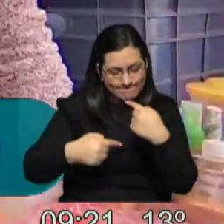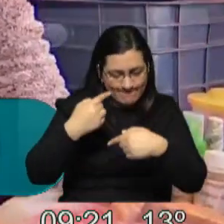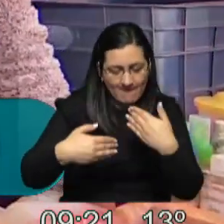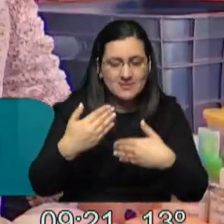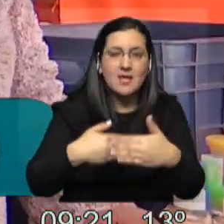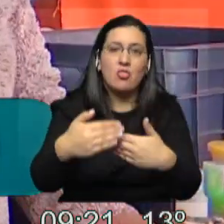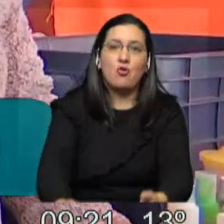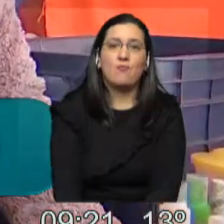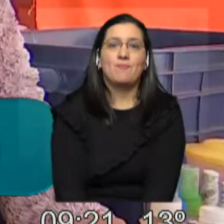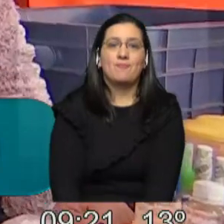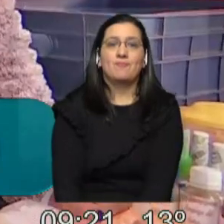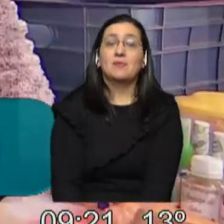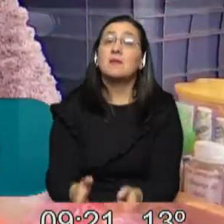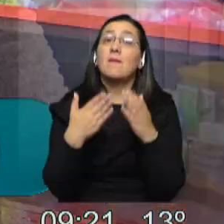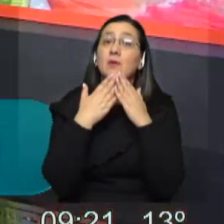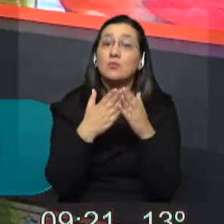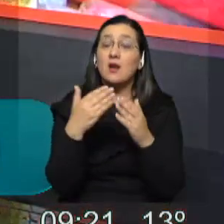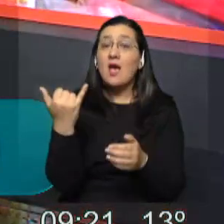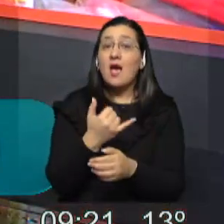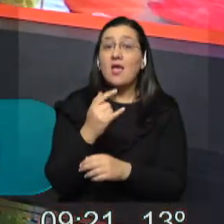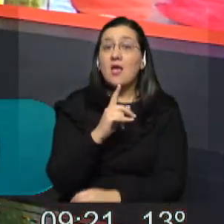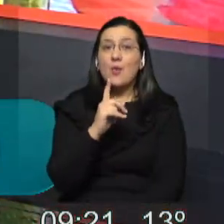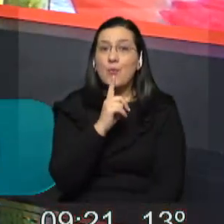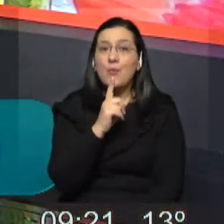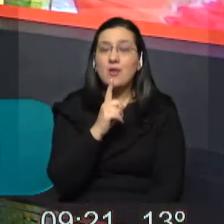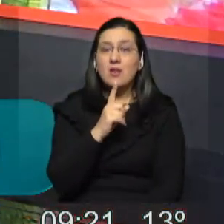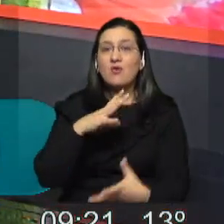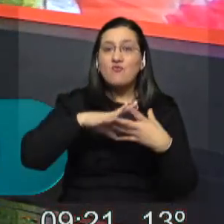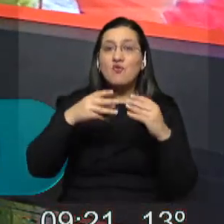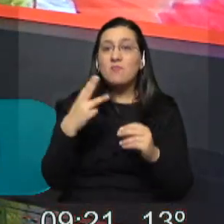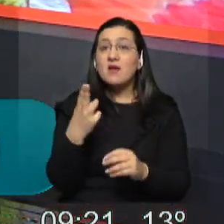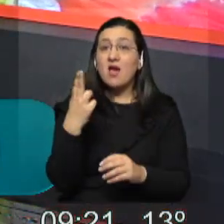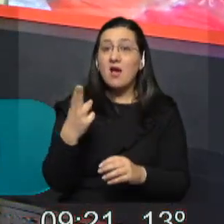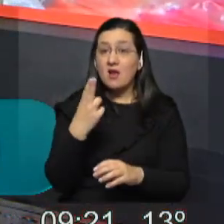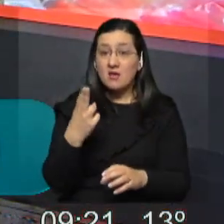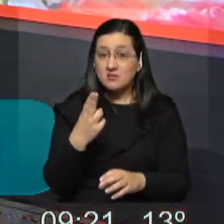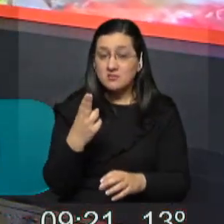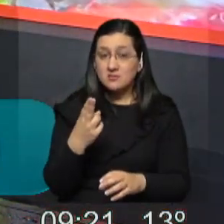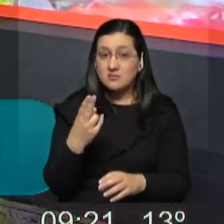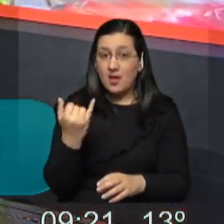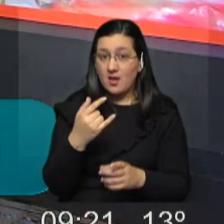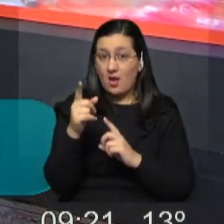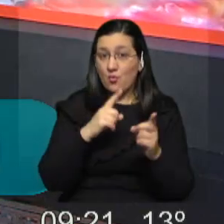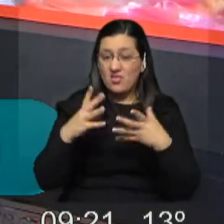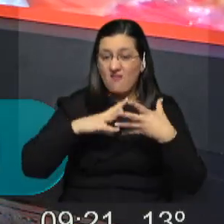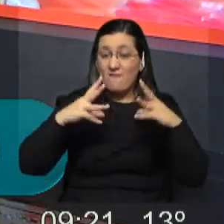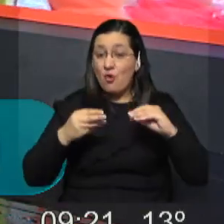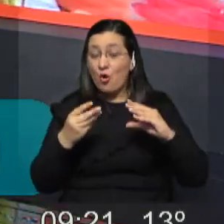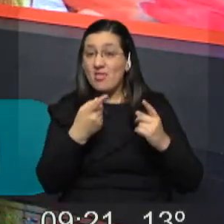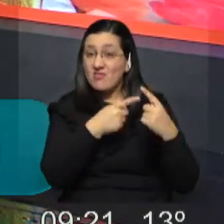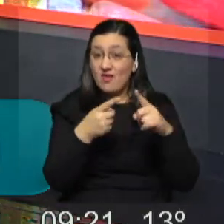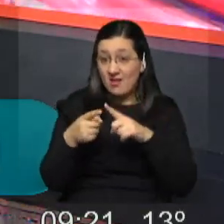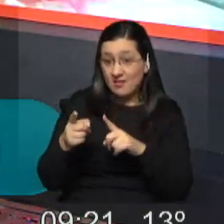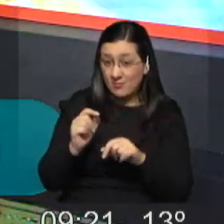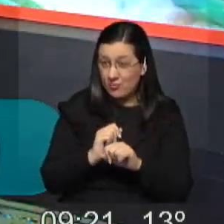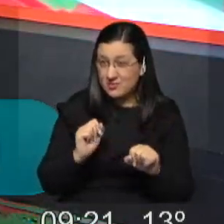lindo. Decime, Fito. Te iba a preguntar, hay velas con formas raras, ¿verdad? Más allá de forma de vela, hay velas que tienen formas por ahí en la mesa,